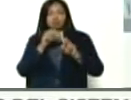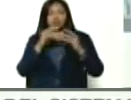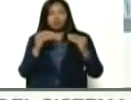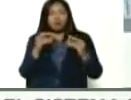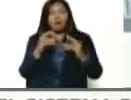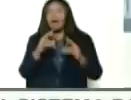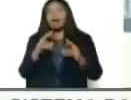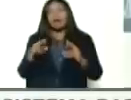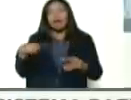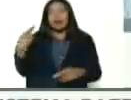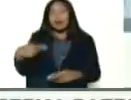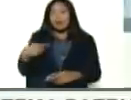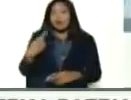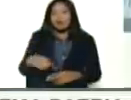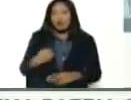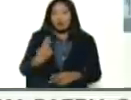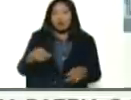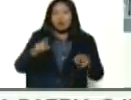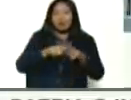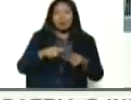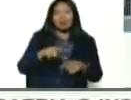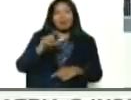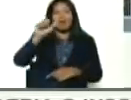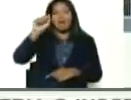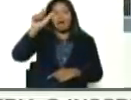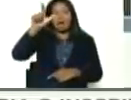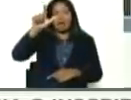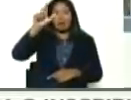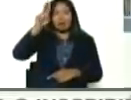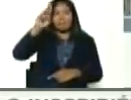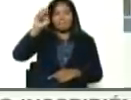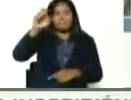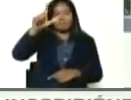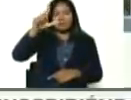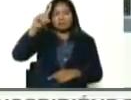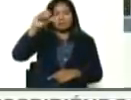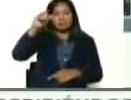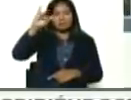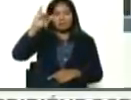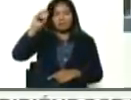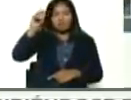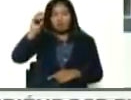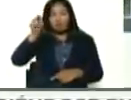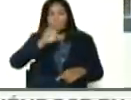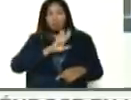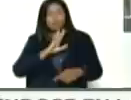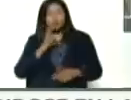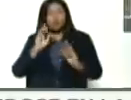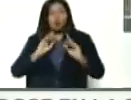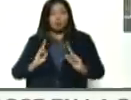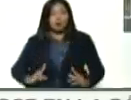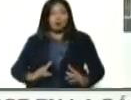realidades del mundo todas el libre albedrío es lo que tenemos los seres humanos